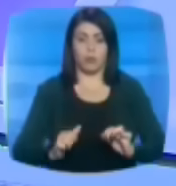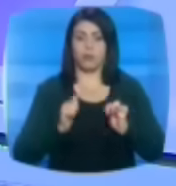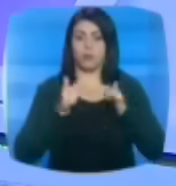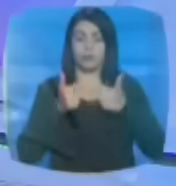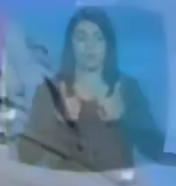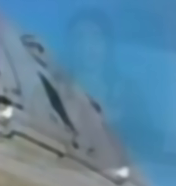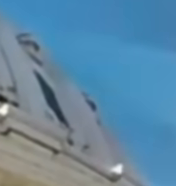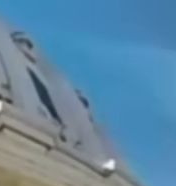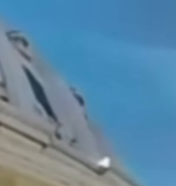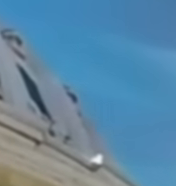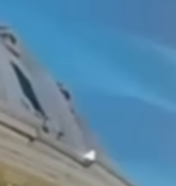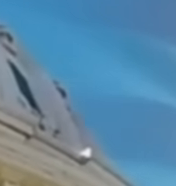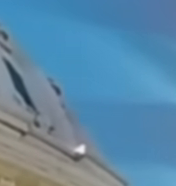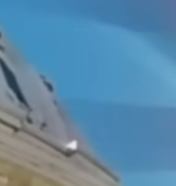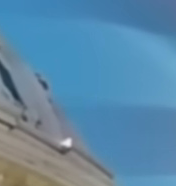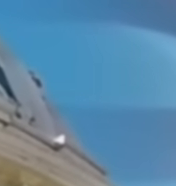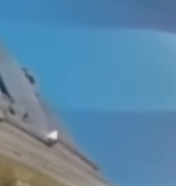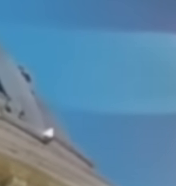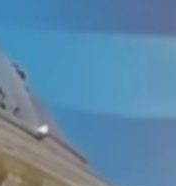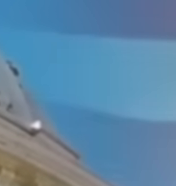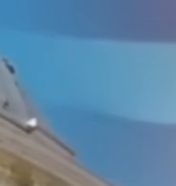comenzamos.